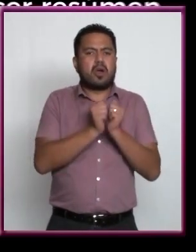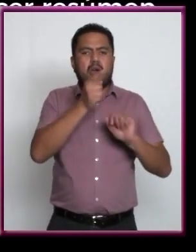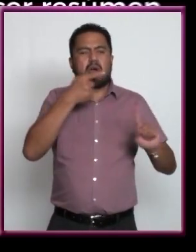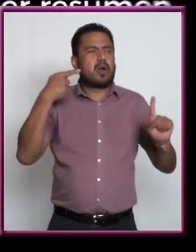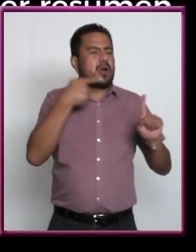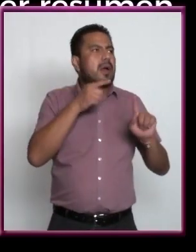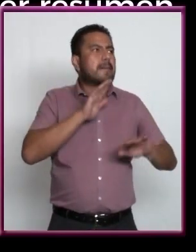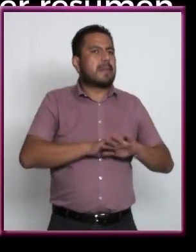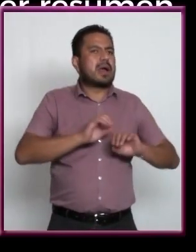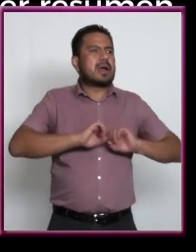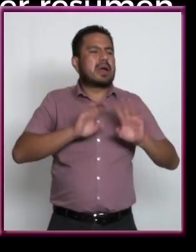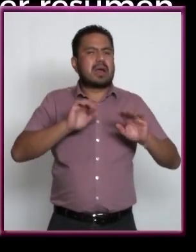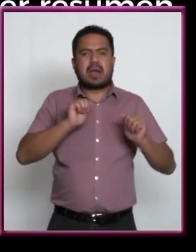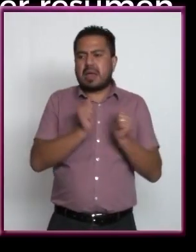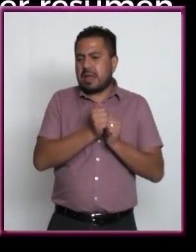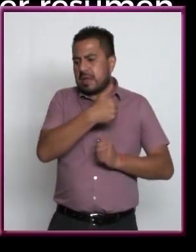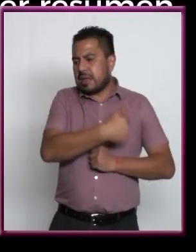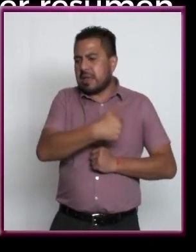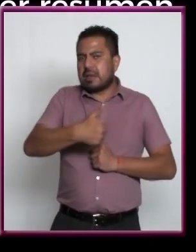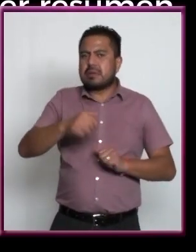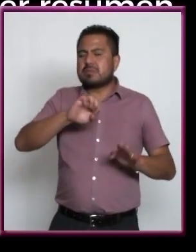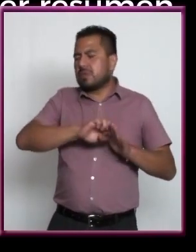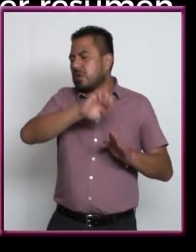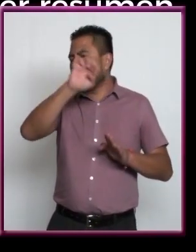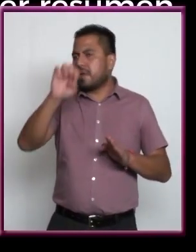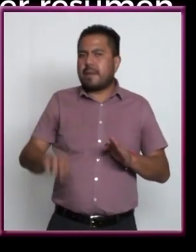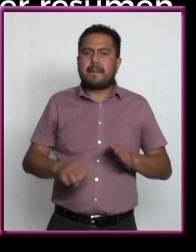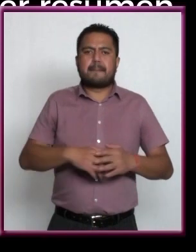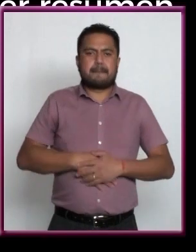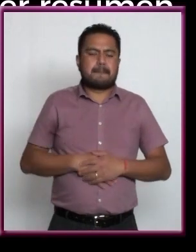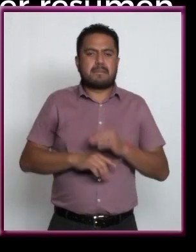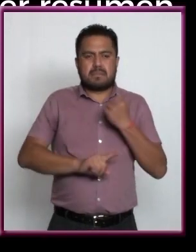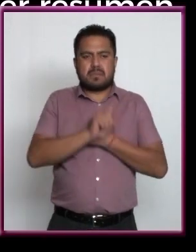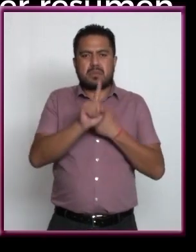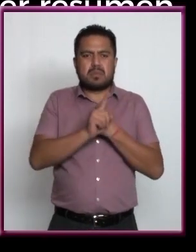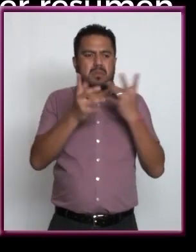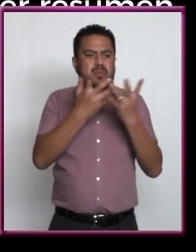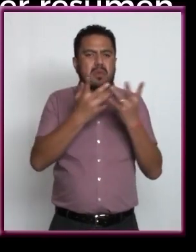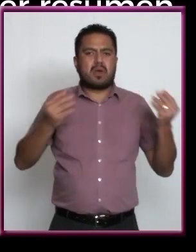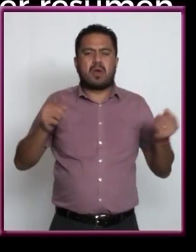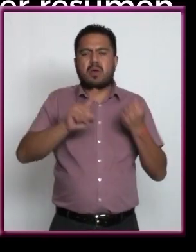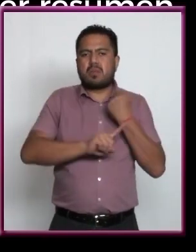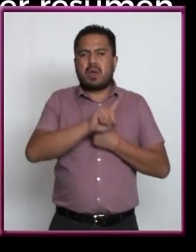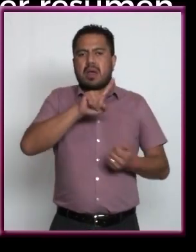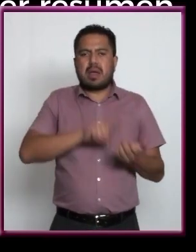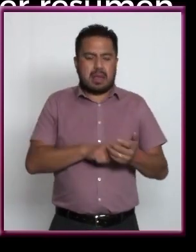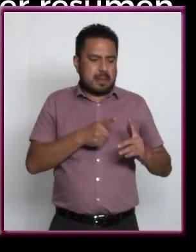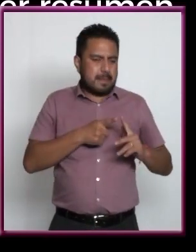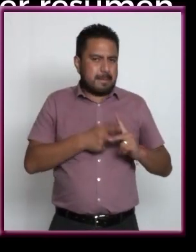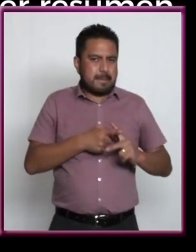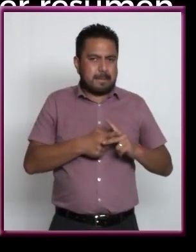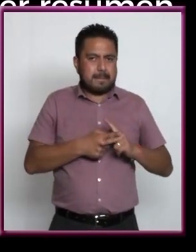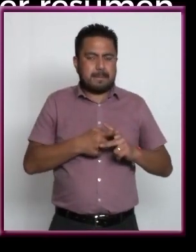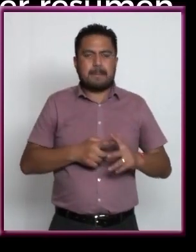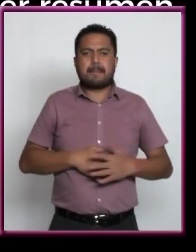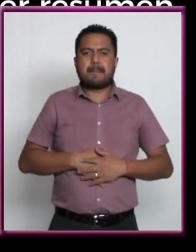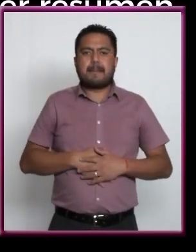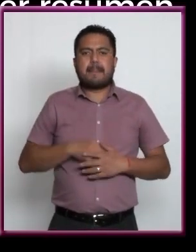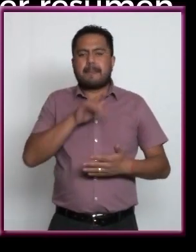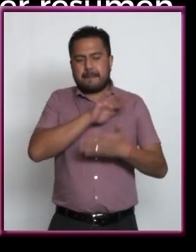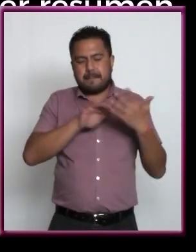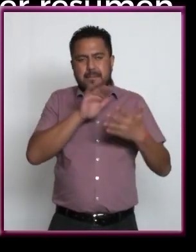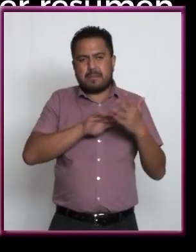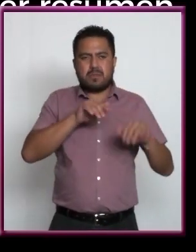objetivo claro y concreto para cada sesión. Por ejemplo, resolver una serie de problemas de matemáticas, leer